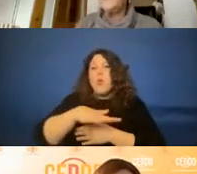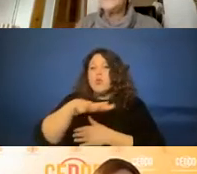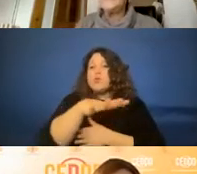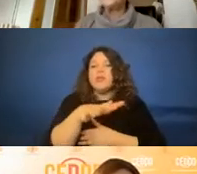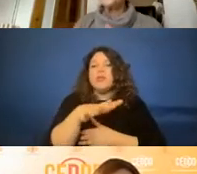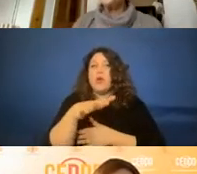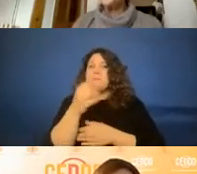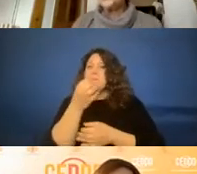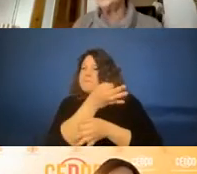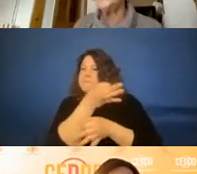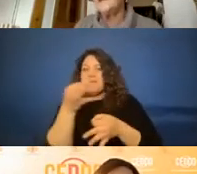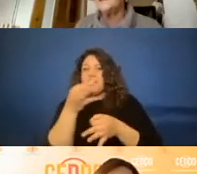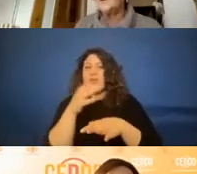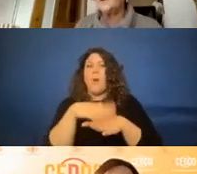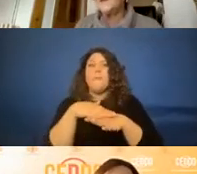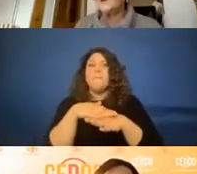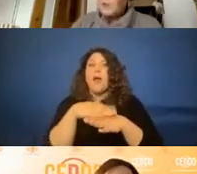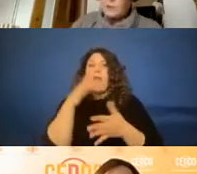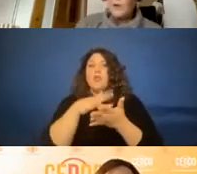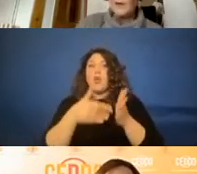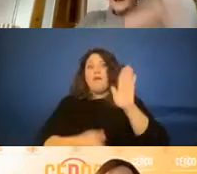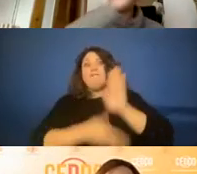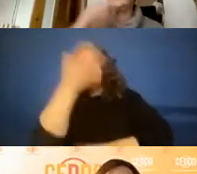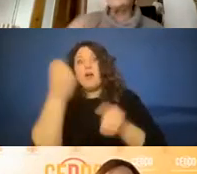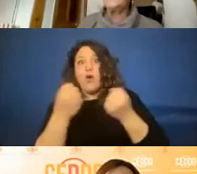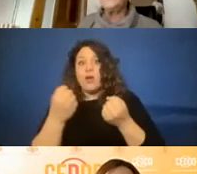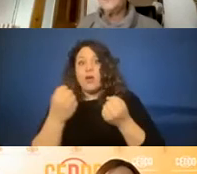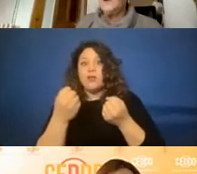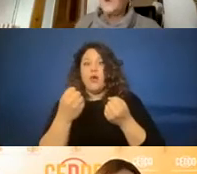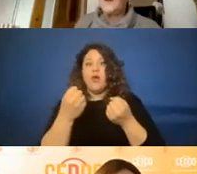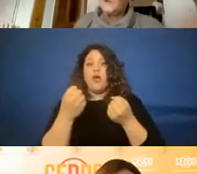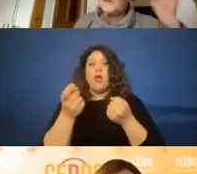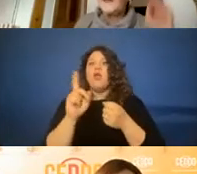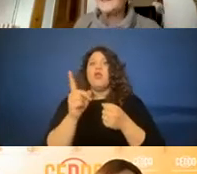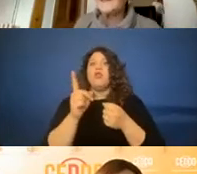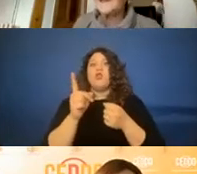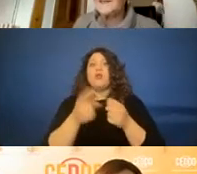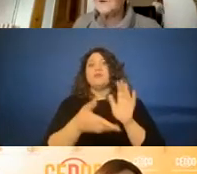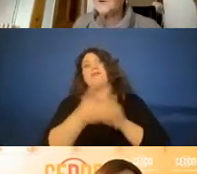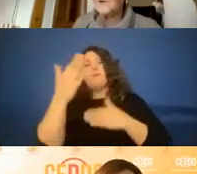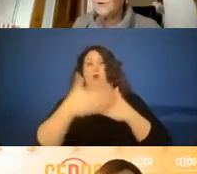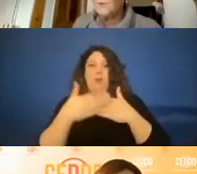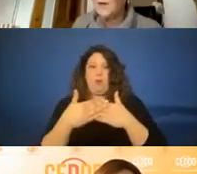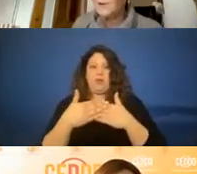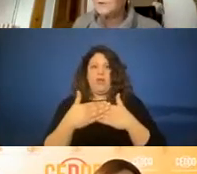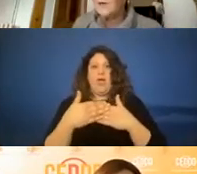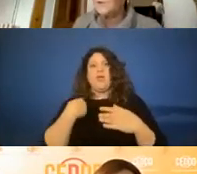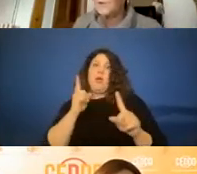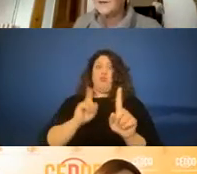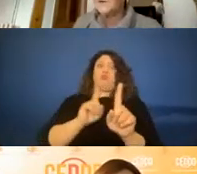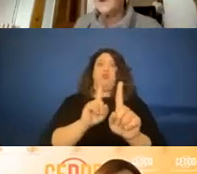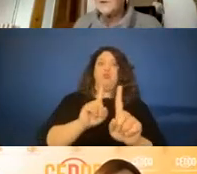ubicada para que la pulsión de salir corriendo no le haga salir al niño por la puerta y haya que salir corriendo